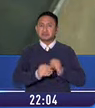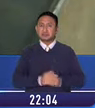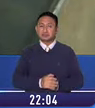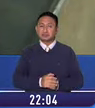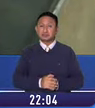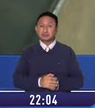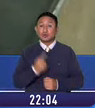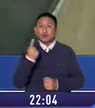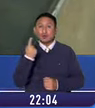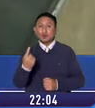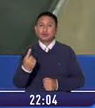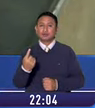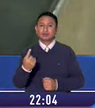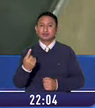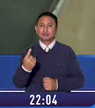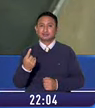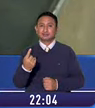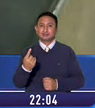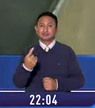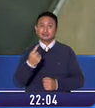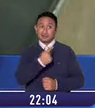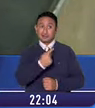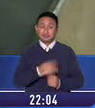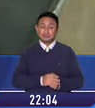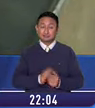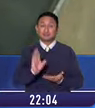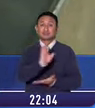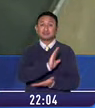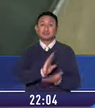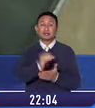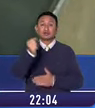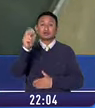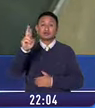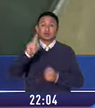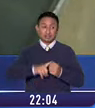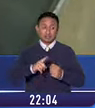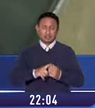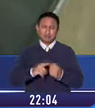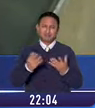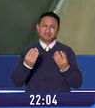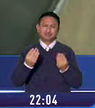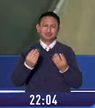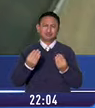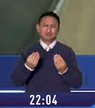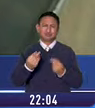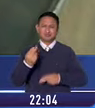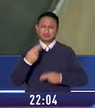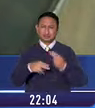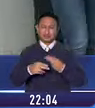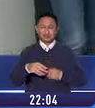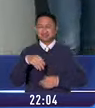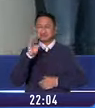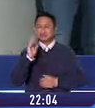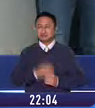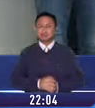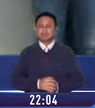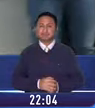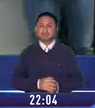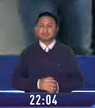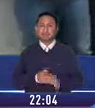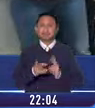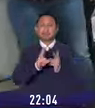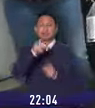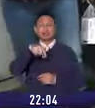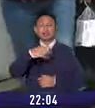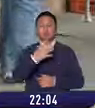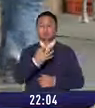ese es apenas uno de los acontecimientos de aquí en esta zona del sur de la capital se han registrado en las últimas semanas los vecinos están